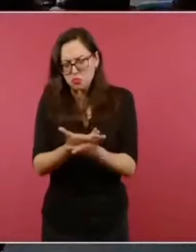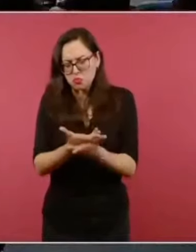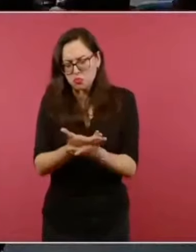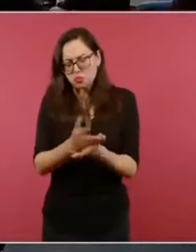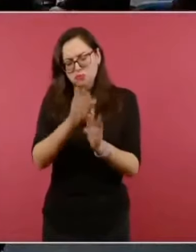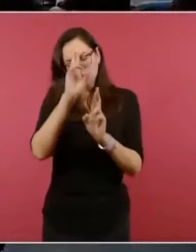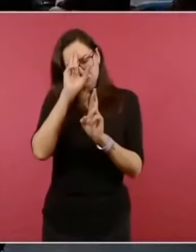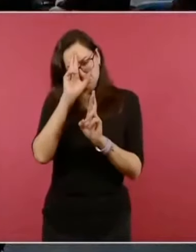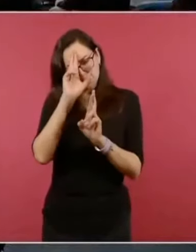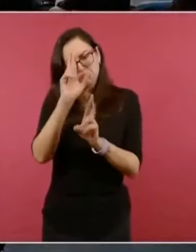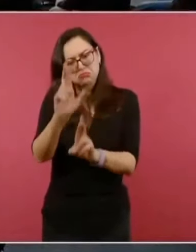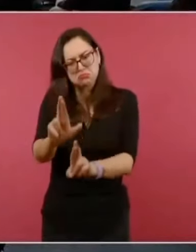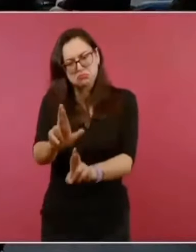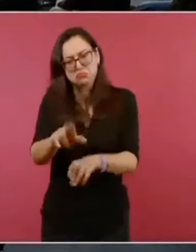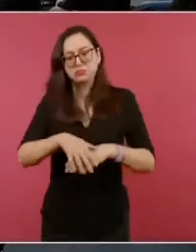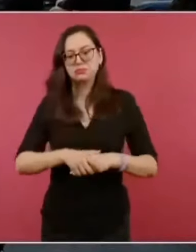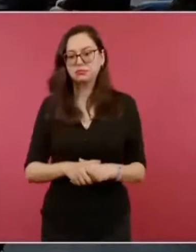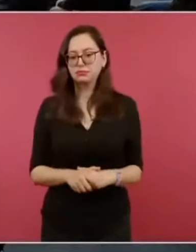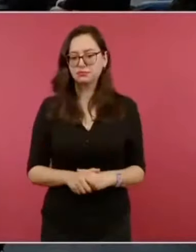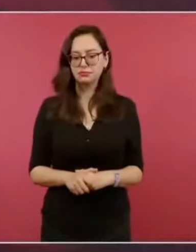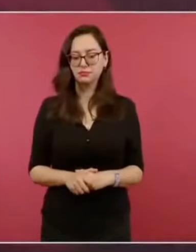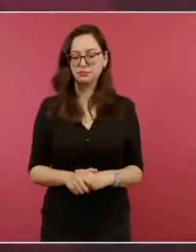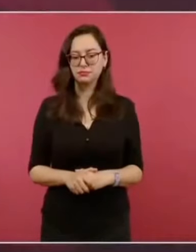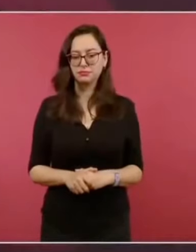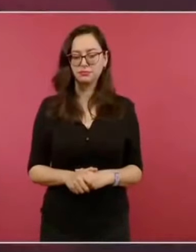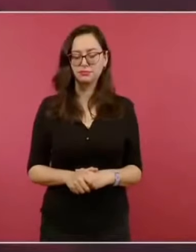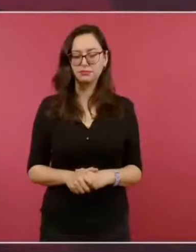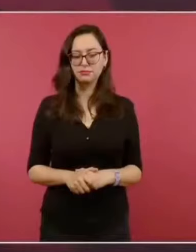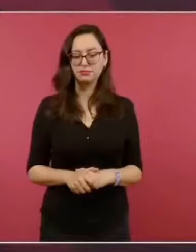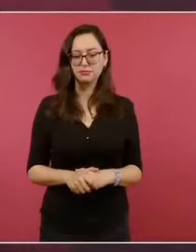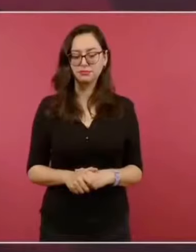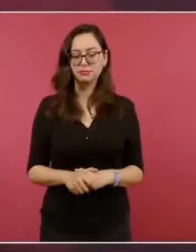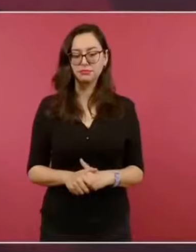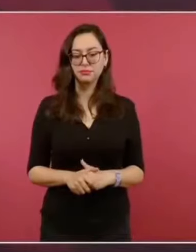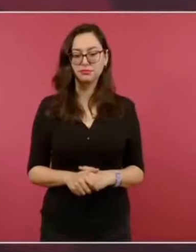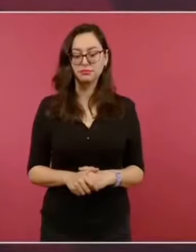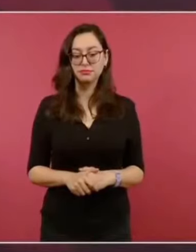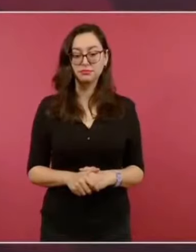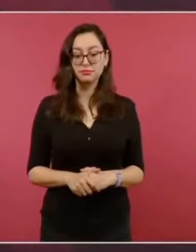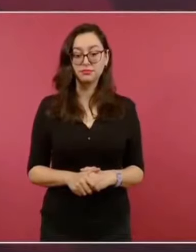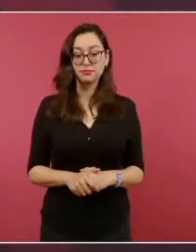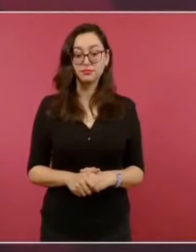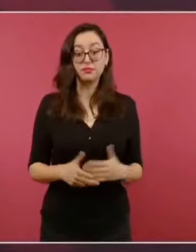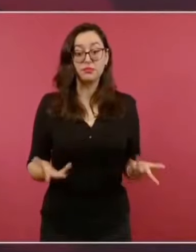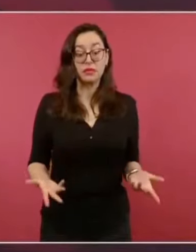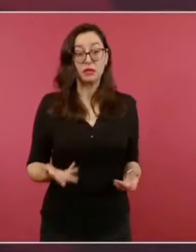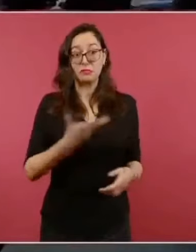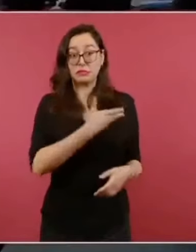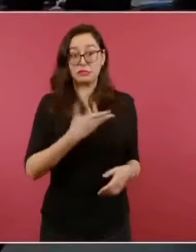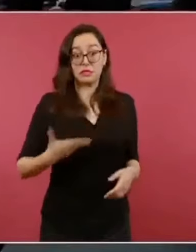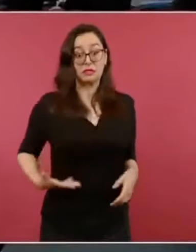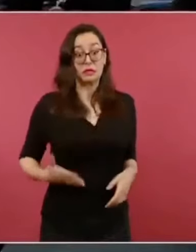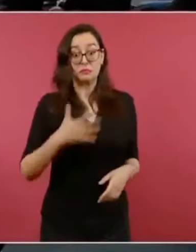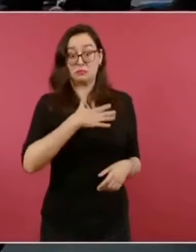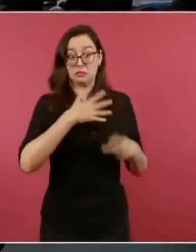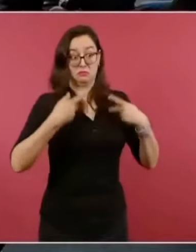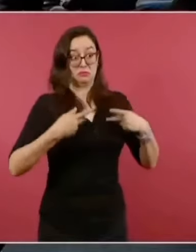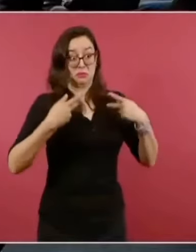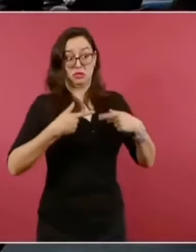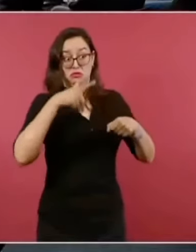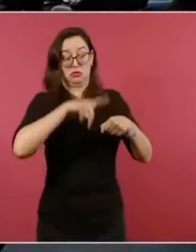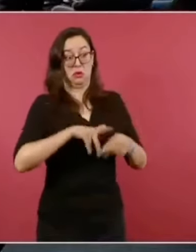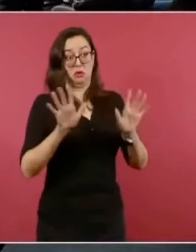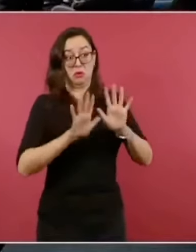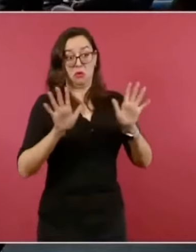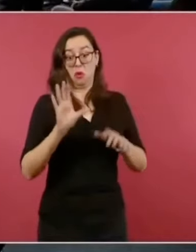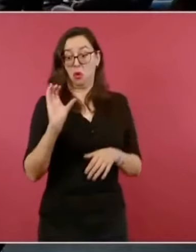eh planteamiento tu eh visión señor presidente es que no es es algo personal Esos son los datos